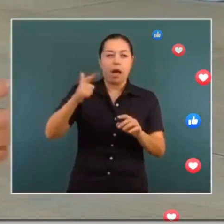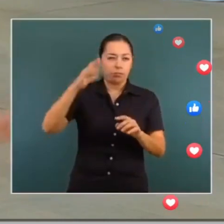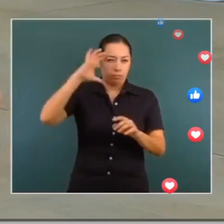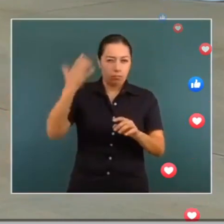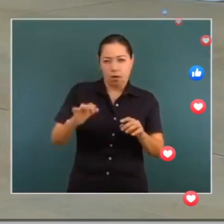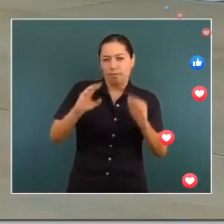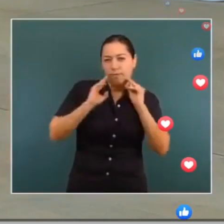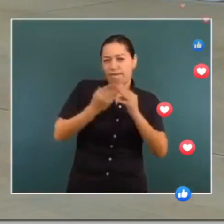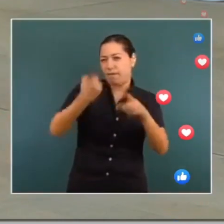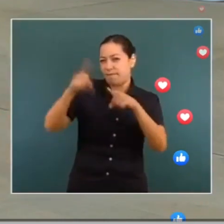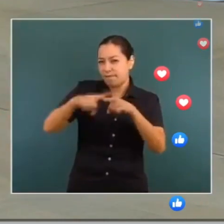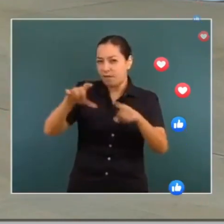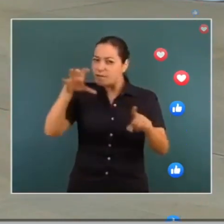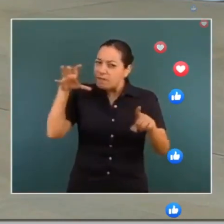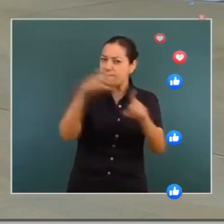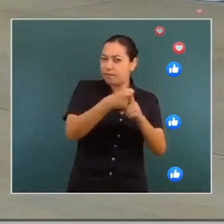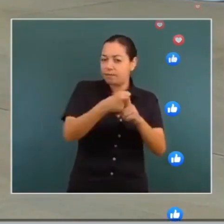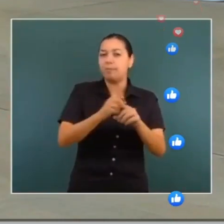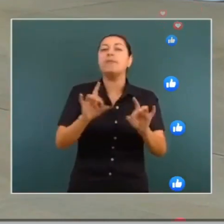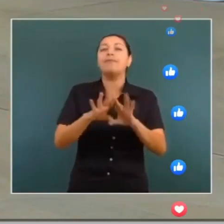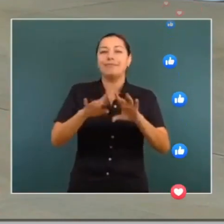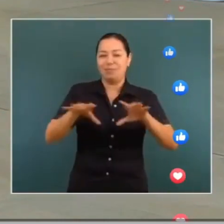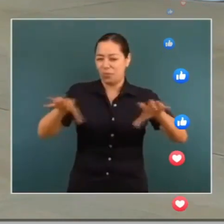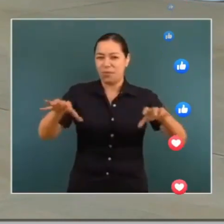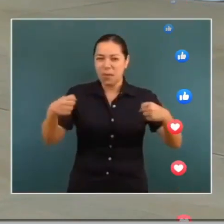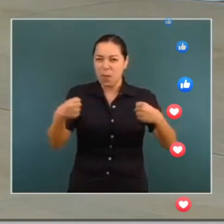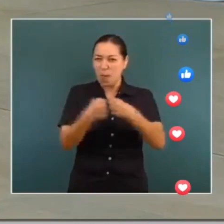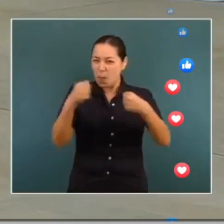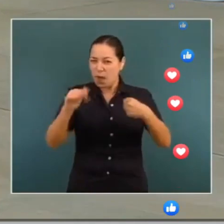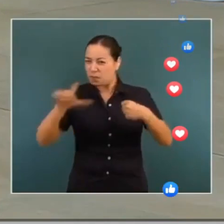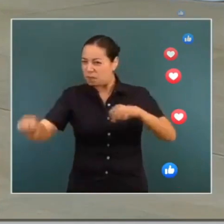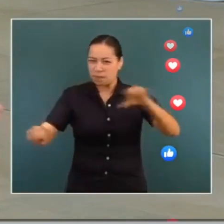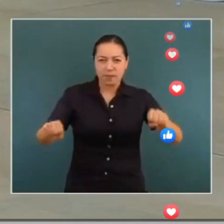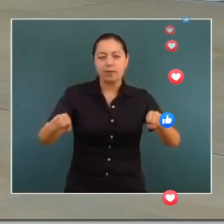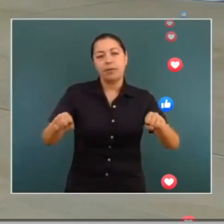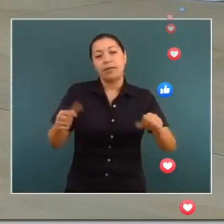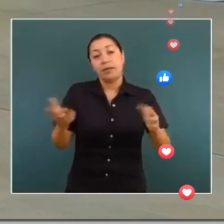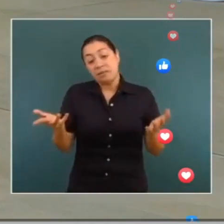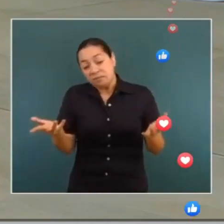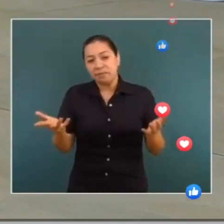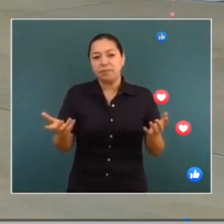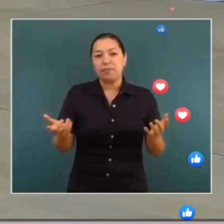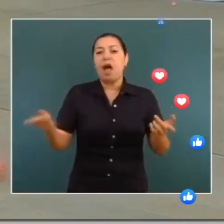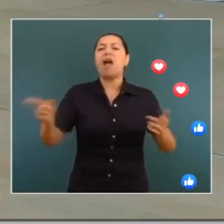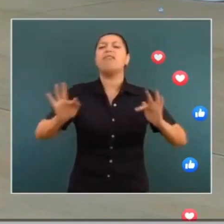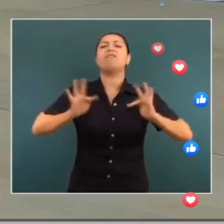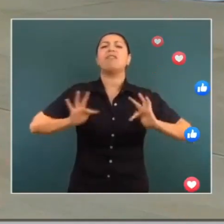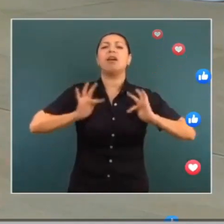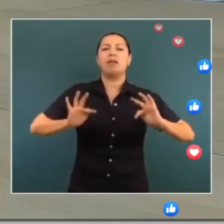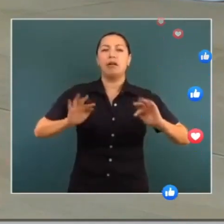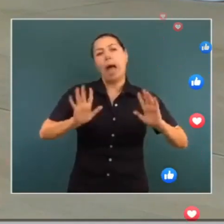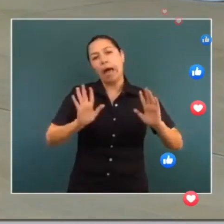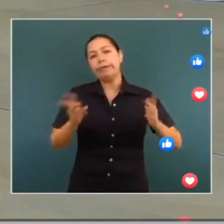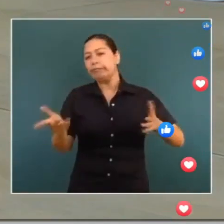mencionaba un choque de dos grupos delincuenciales que bien o no se calman, pero se esperaría que